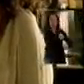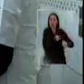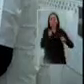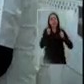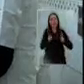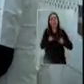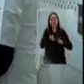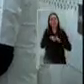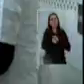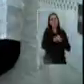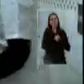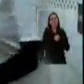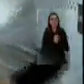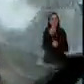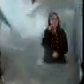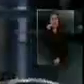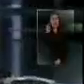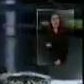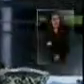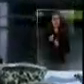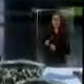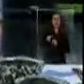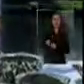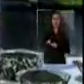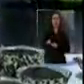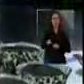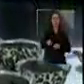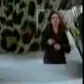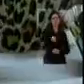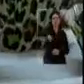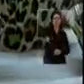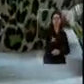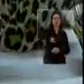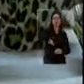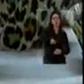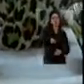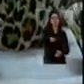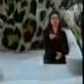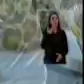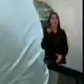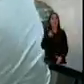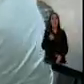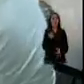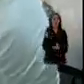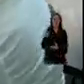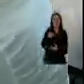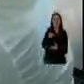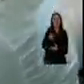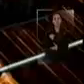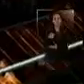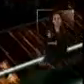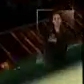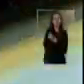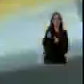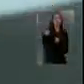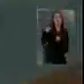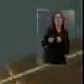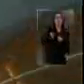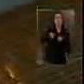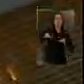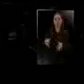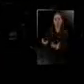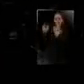hay que entrar con amor. Yo a mi nieta chica le enseñé a hacer el merengue y ella me dice, cuando tú te mueras, abuelita, yo voy a hacer las tortas. Ojalá, pues, mi amor.